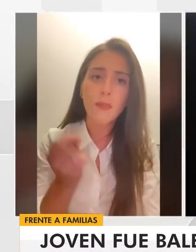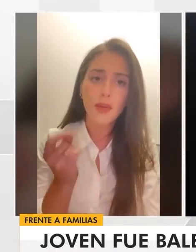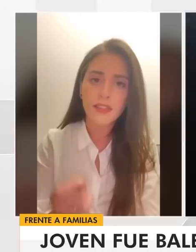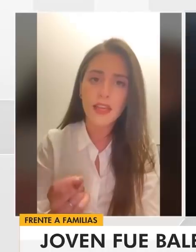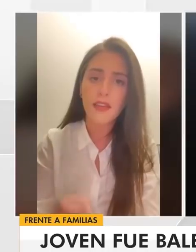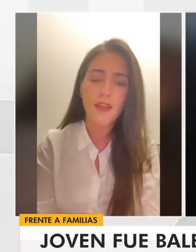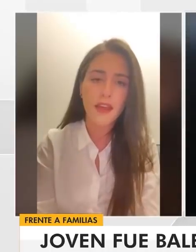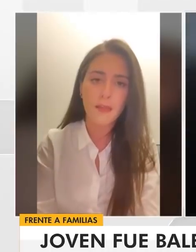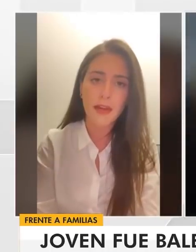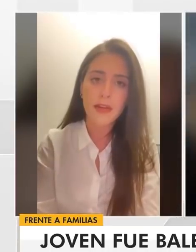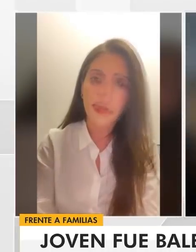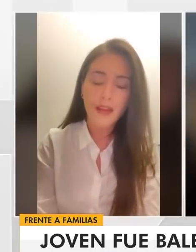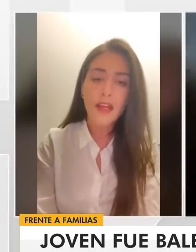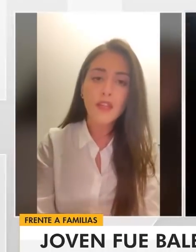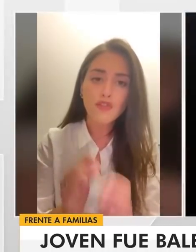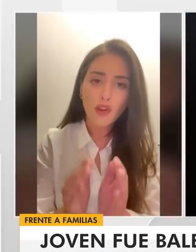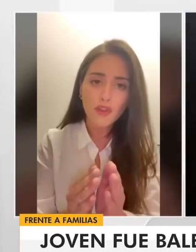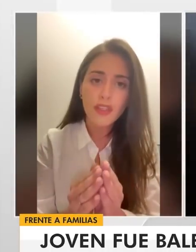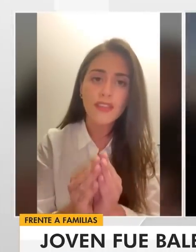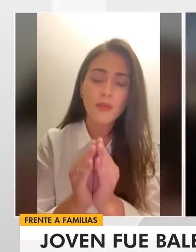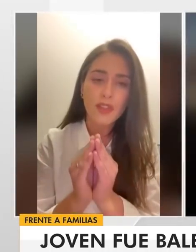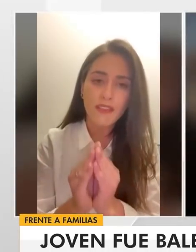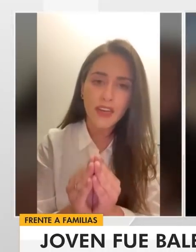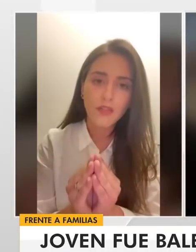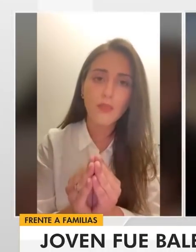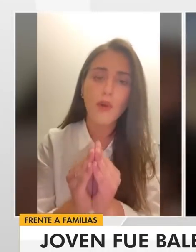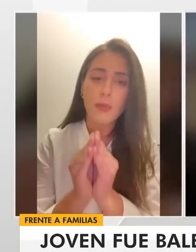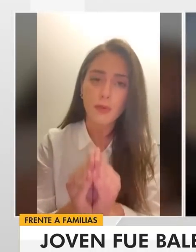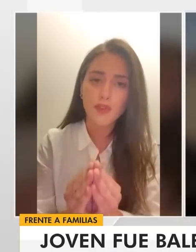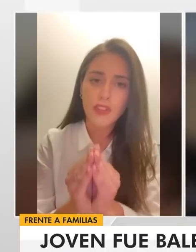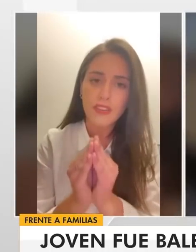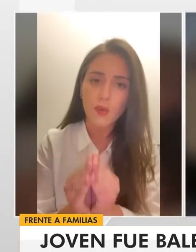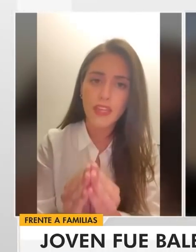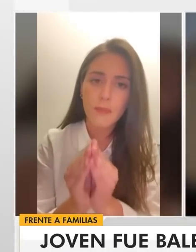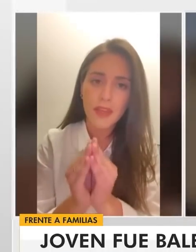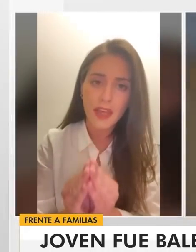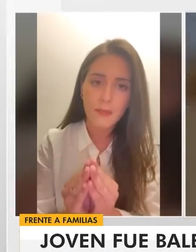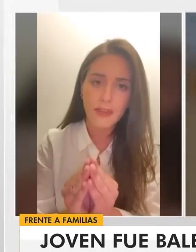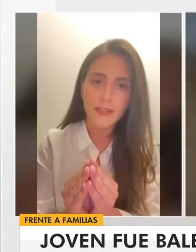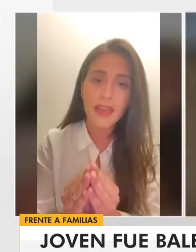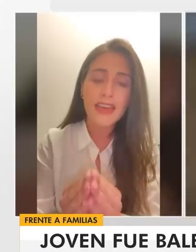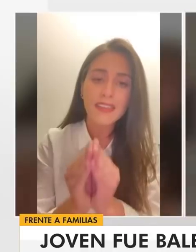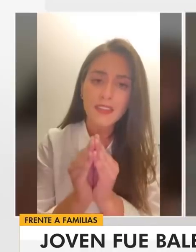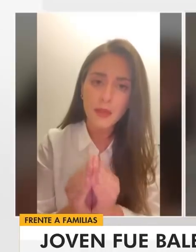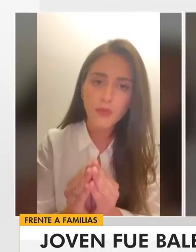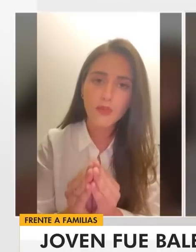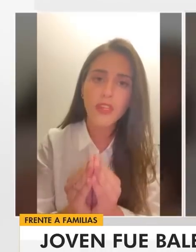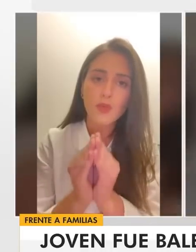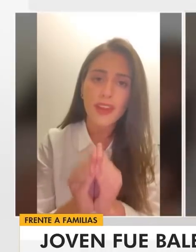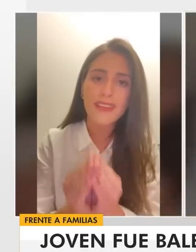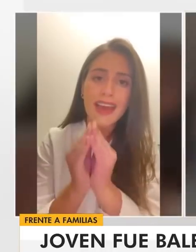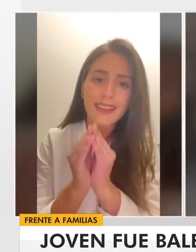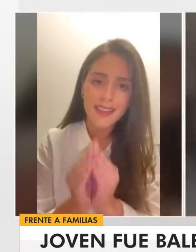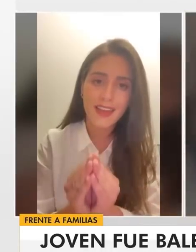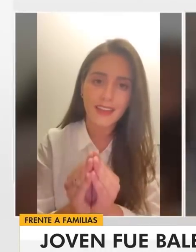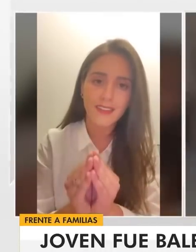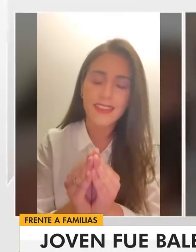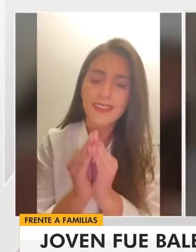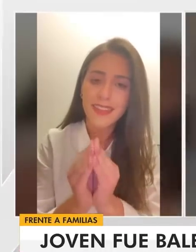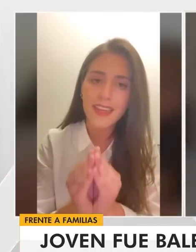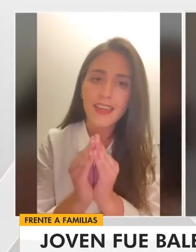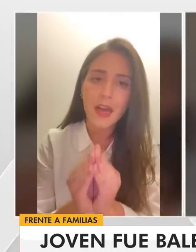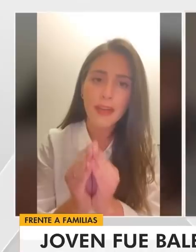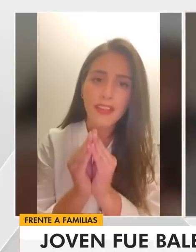con las policías de Viña del Mar. Todos estamos trabajando por la promoción de la seguridad en Viña del Mar. Recibimos una ciudad a